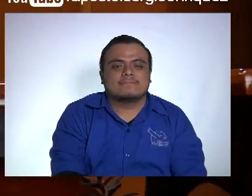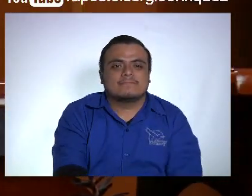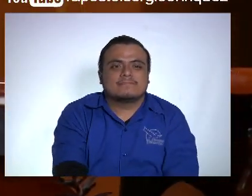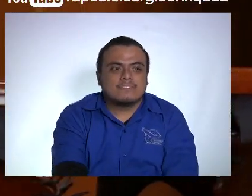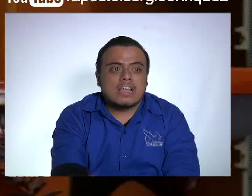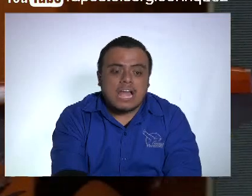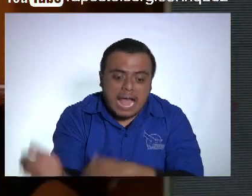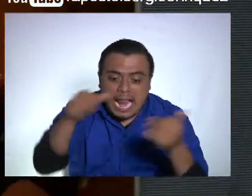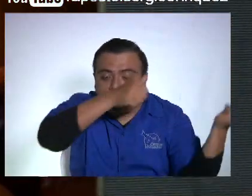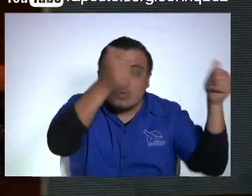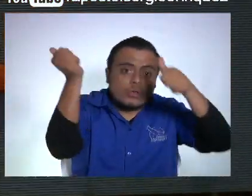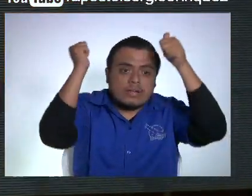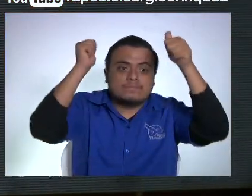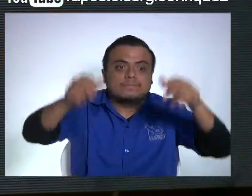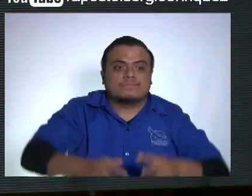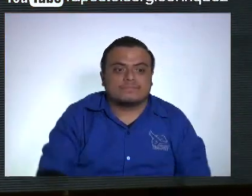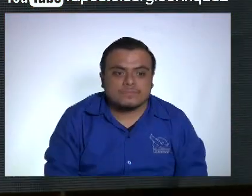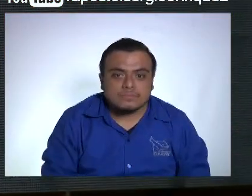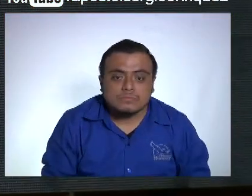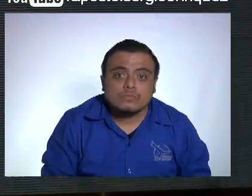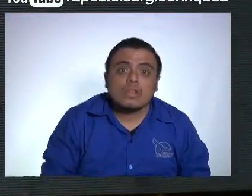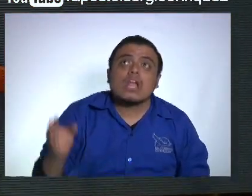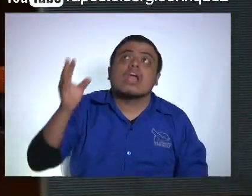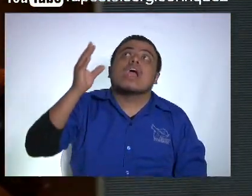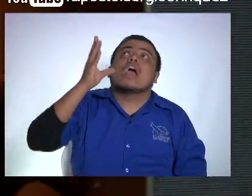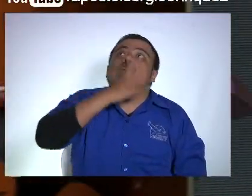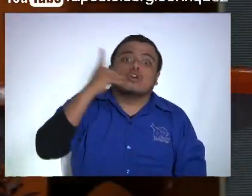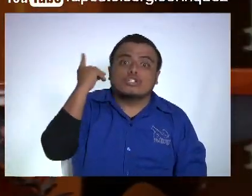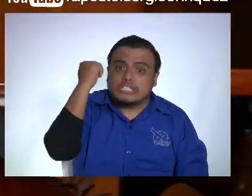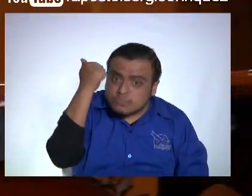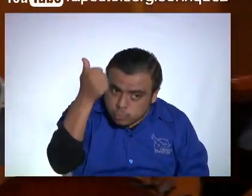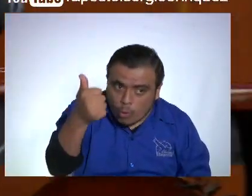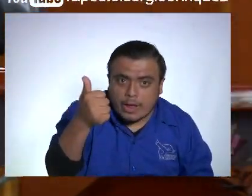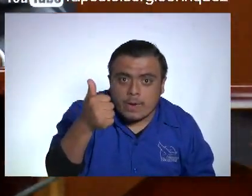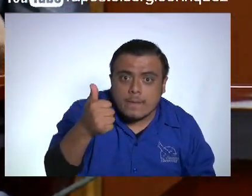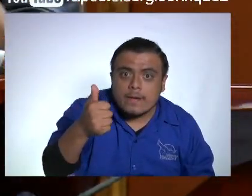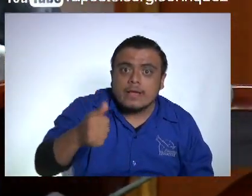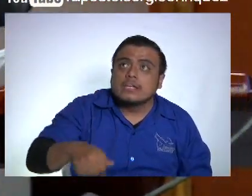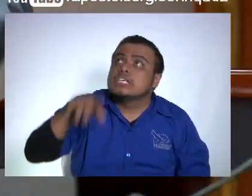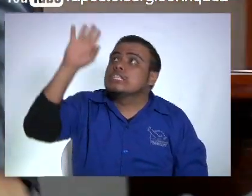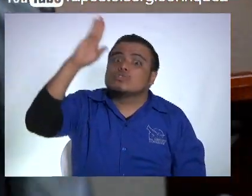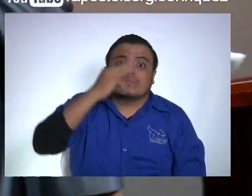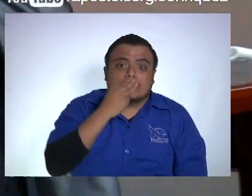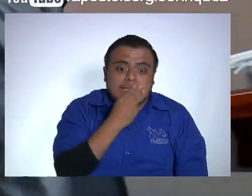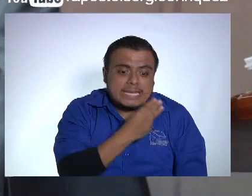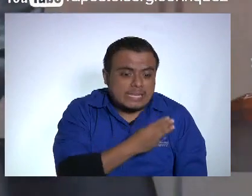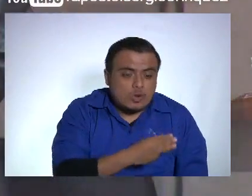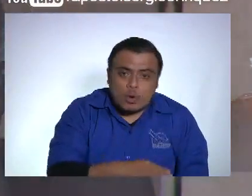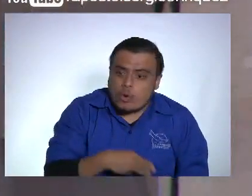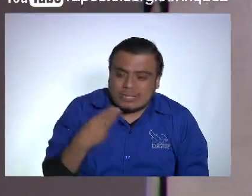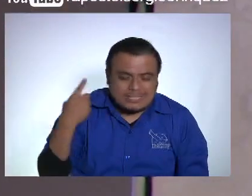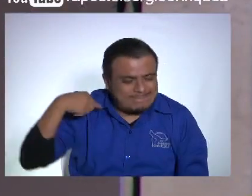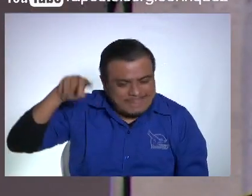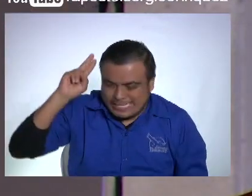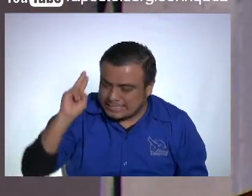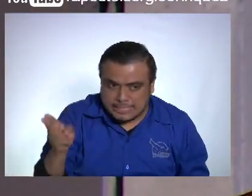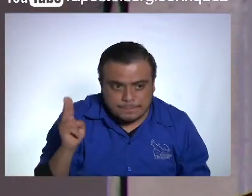Aleluya. Dios es bueno, hermano, y para siempre es su misericordia.